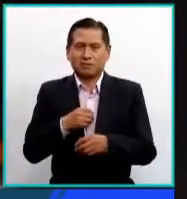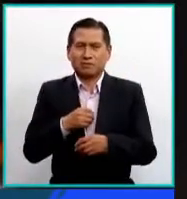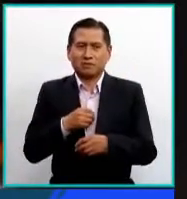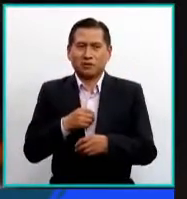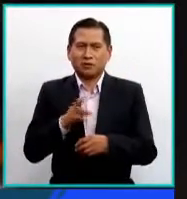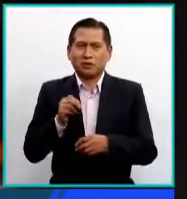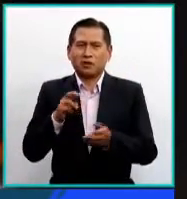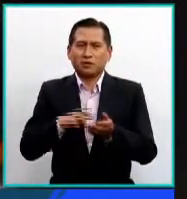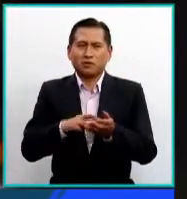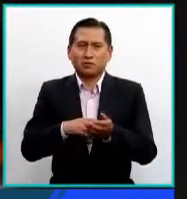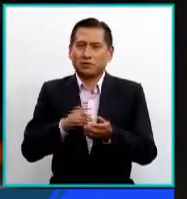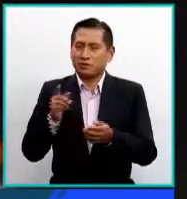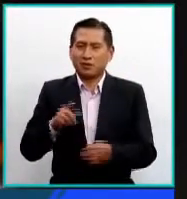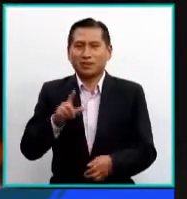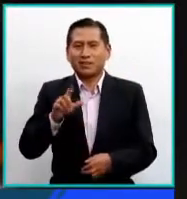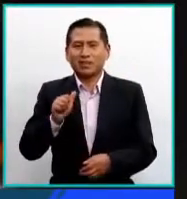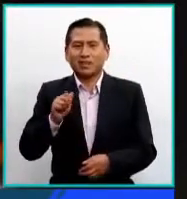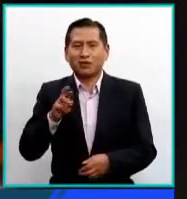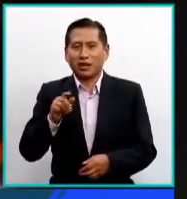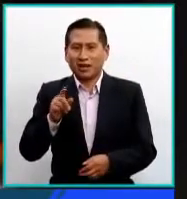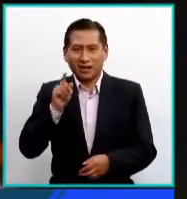pero debe ser por la Laura.